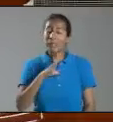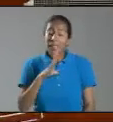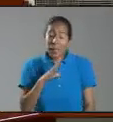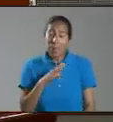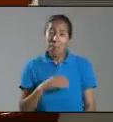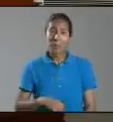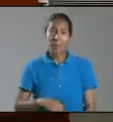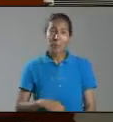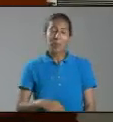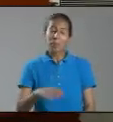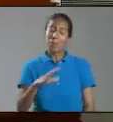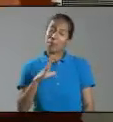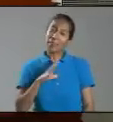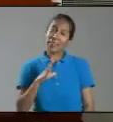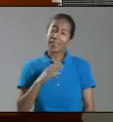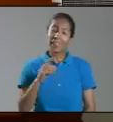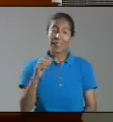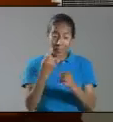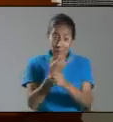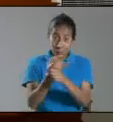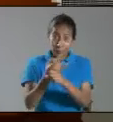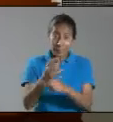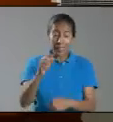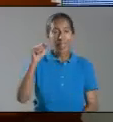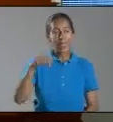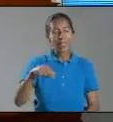usted me encandila de una vez, ¿ah?